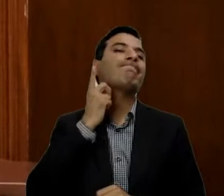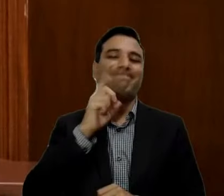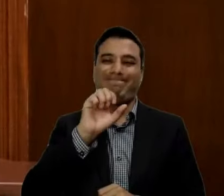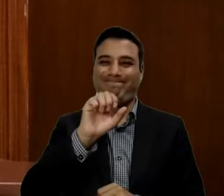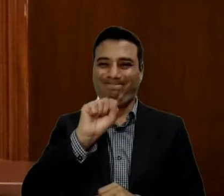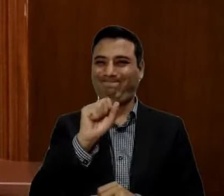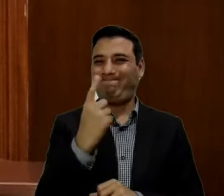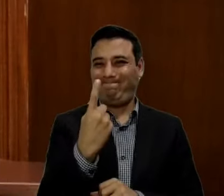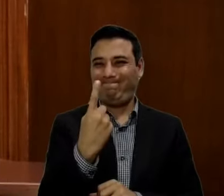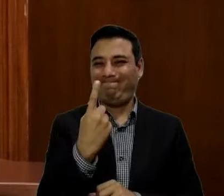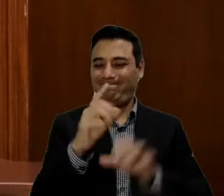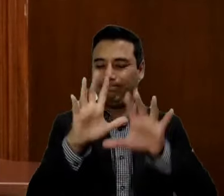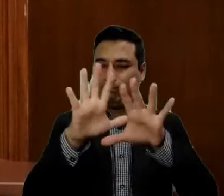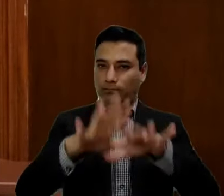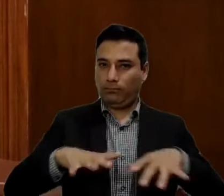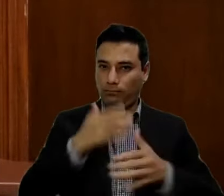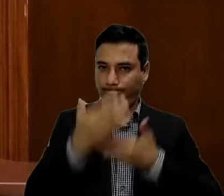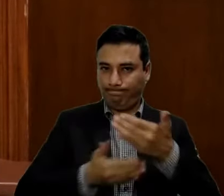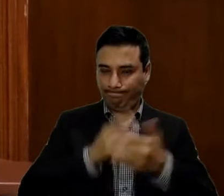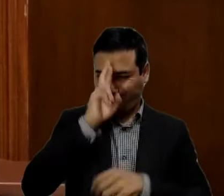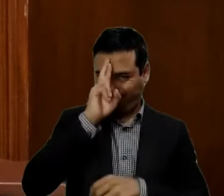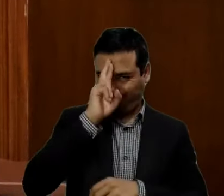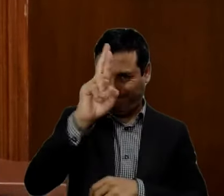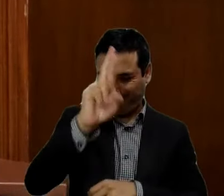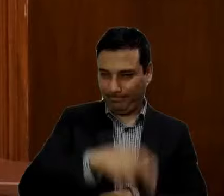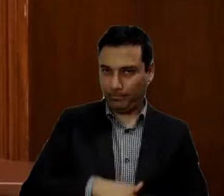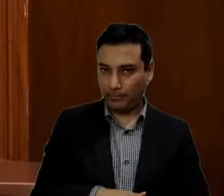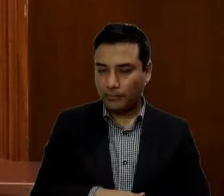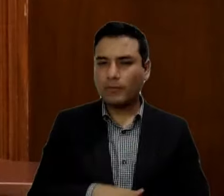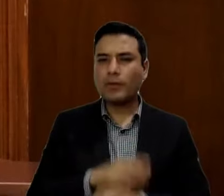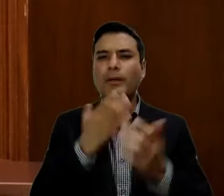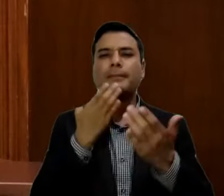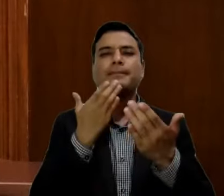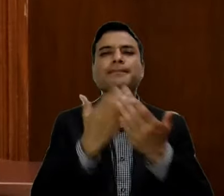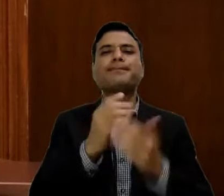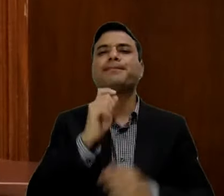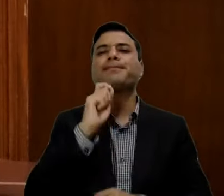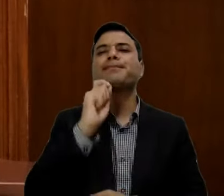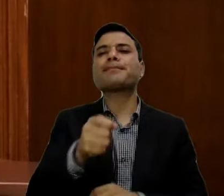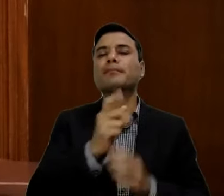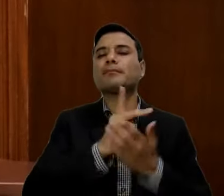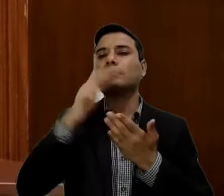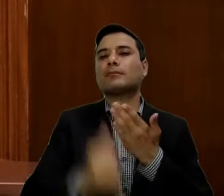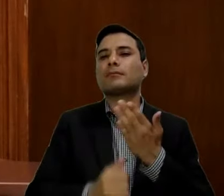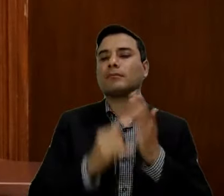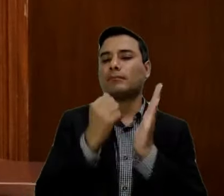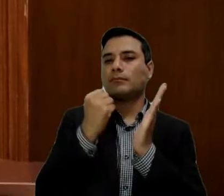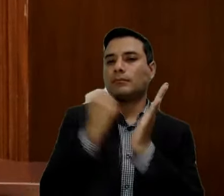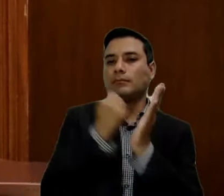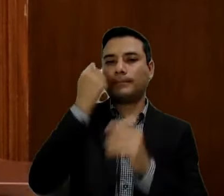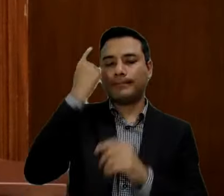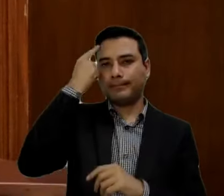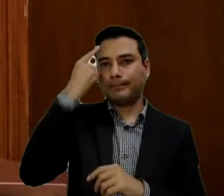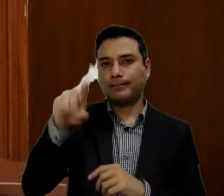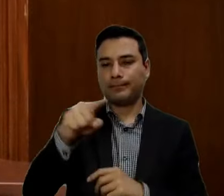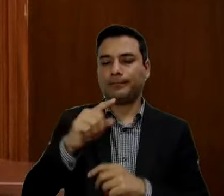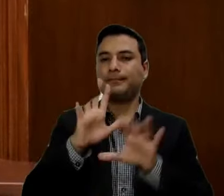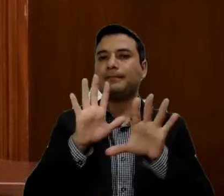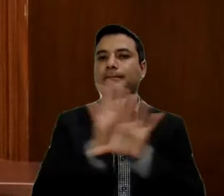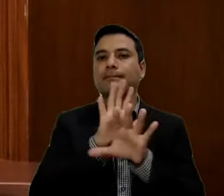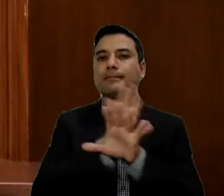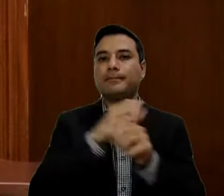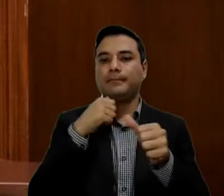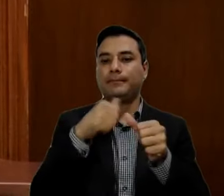61ª legislatura del Estado de México iniciativa con proyecto de decreto por el que se reforme el inciso